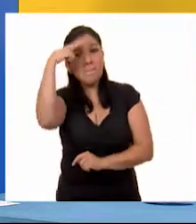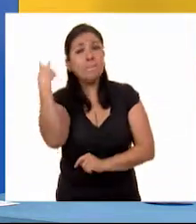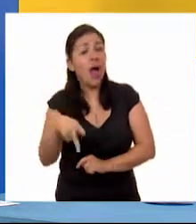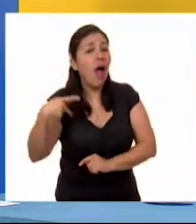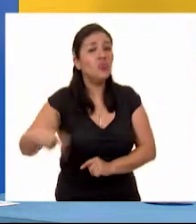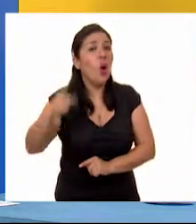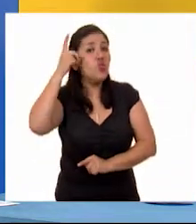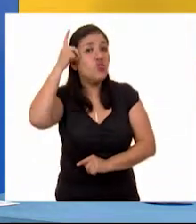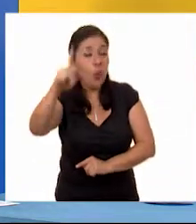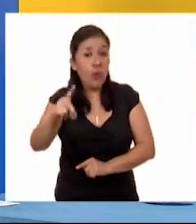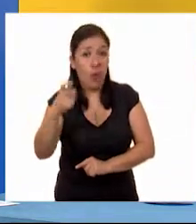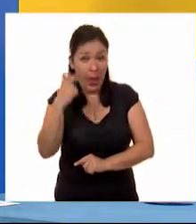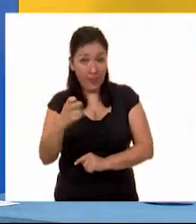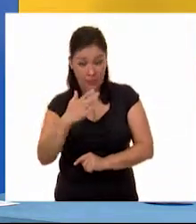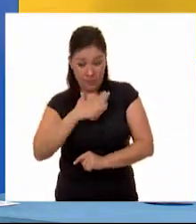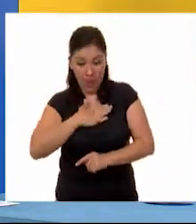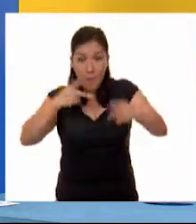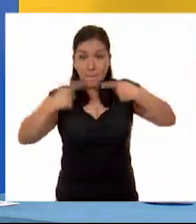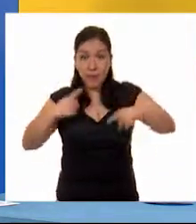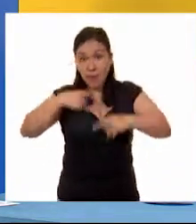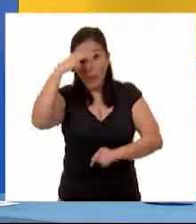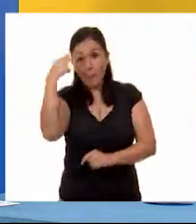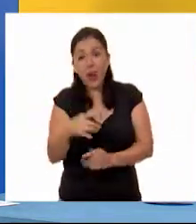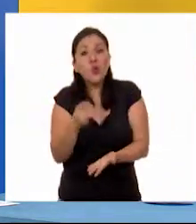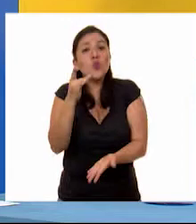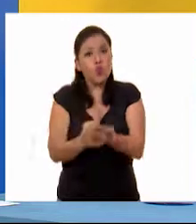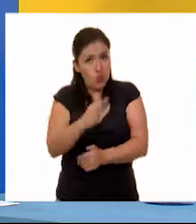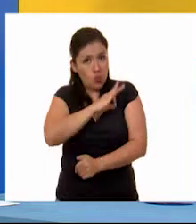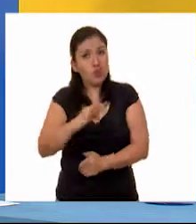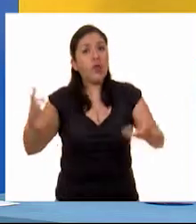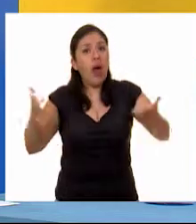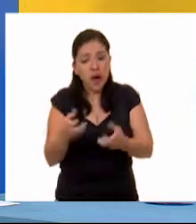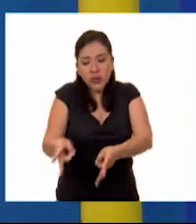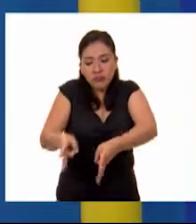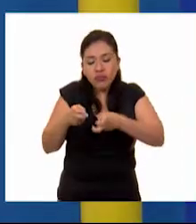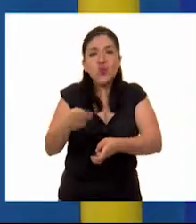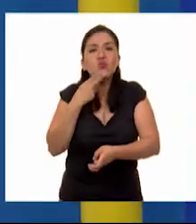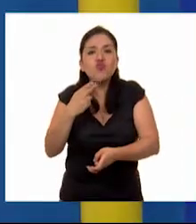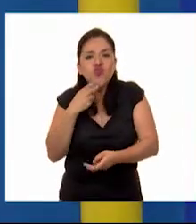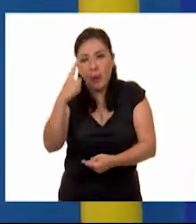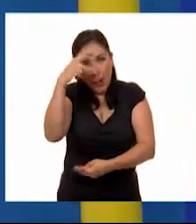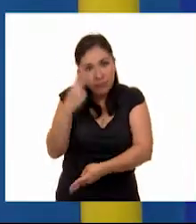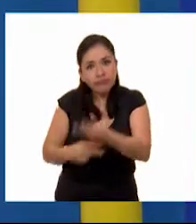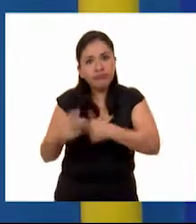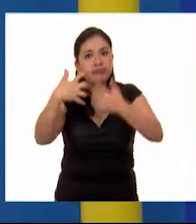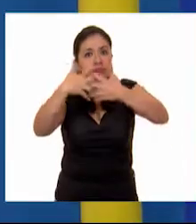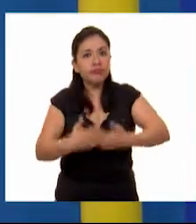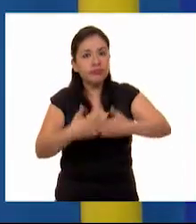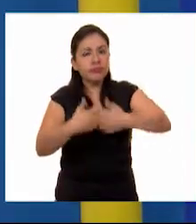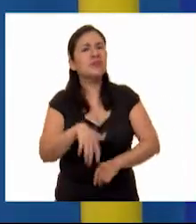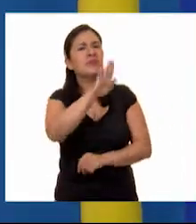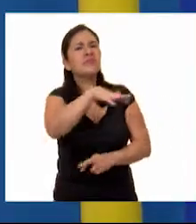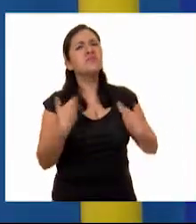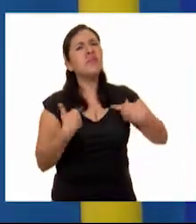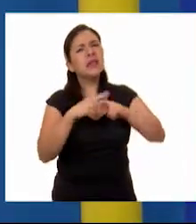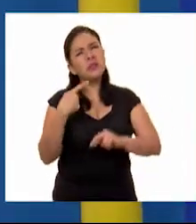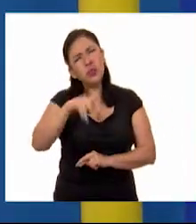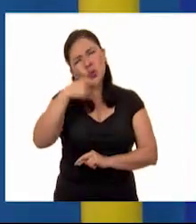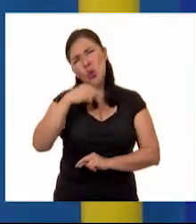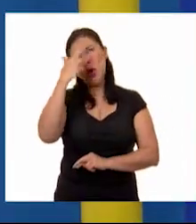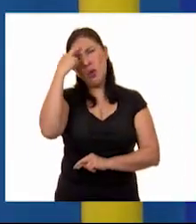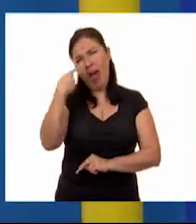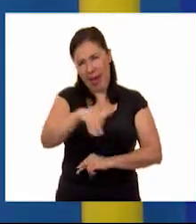por ello eran nosotros, los mexicanos, los únicos los que podían explotarlas. Maestra Ceci, pero yo recuerdo que además de